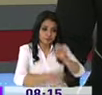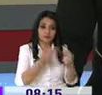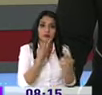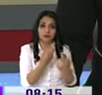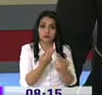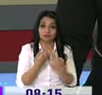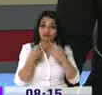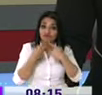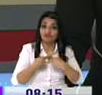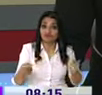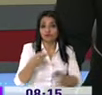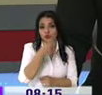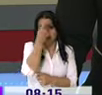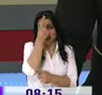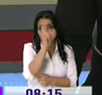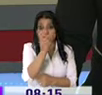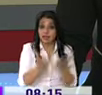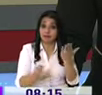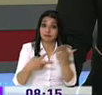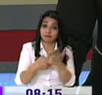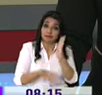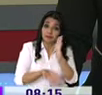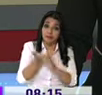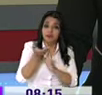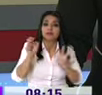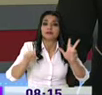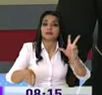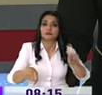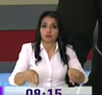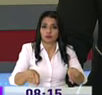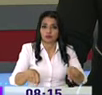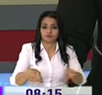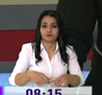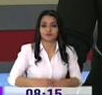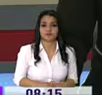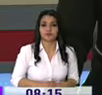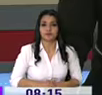la decisión de un posible incremento del precio del pasaje en las próximas semanas.